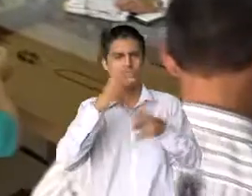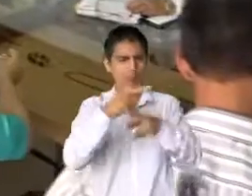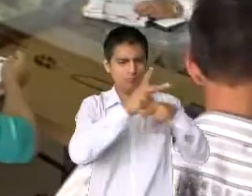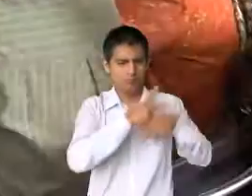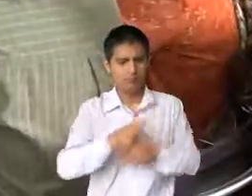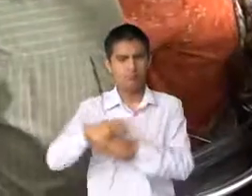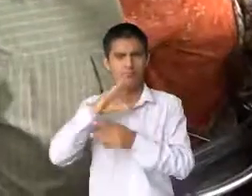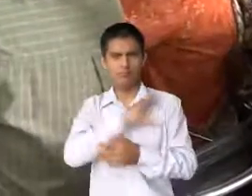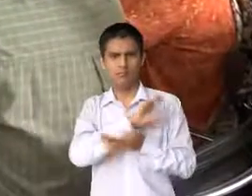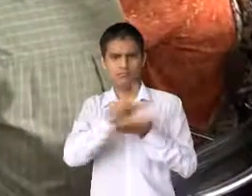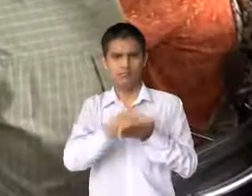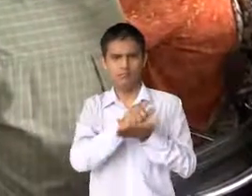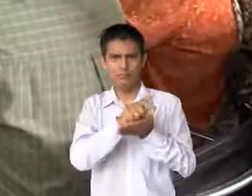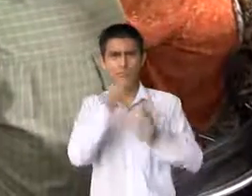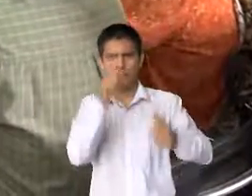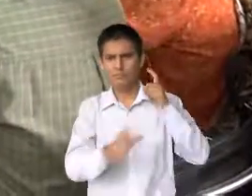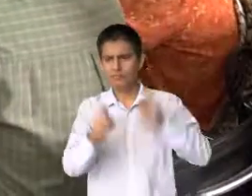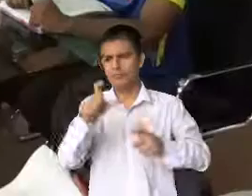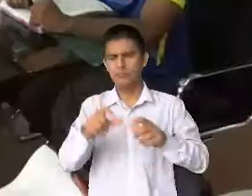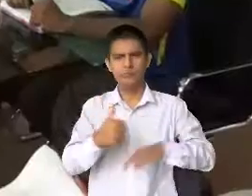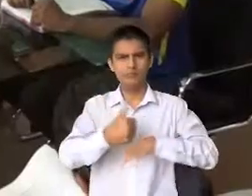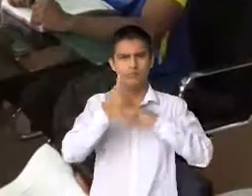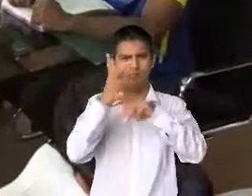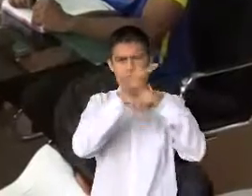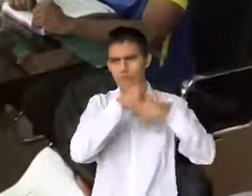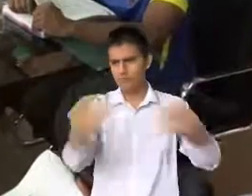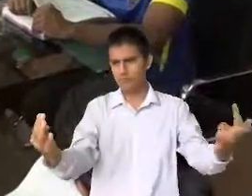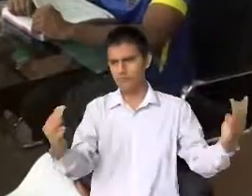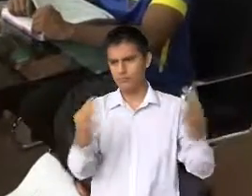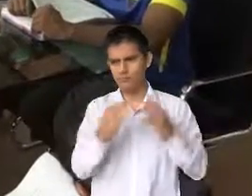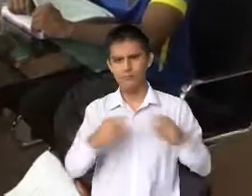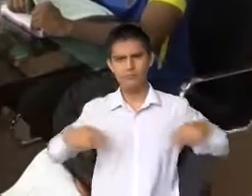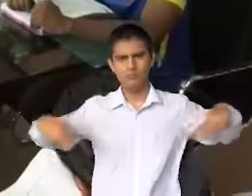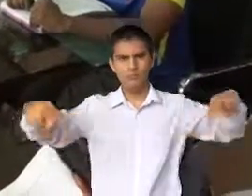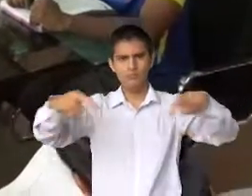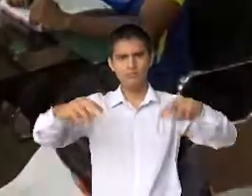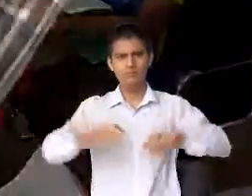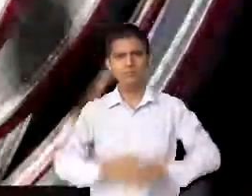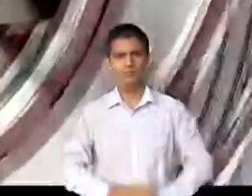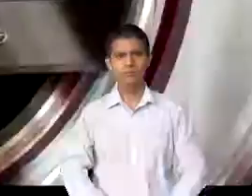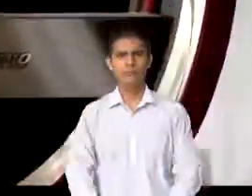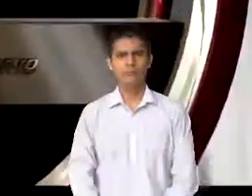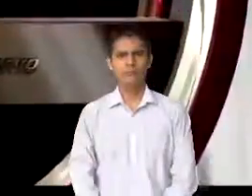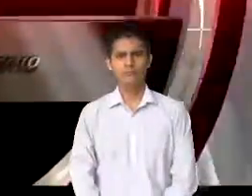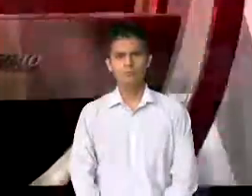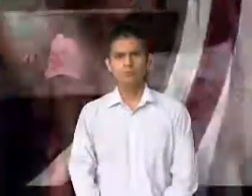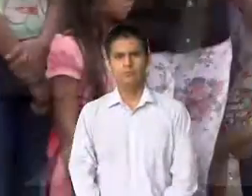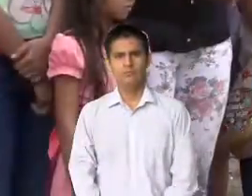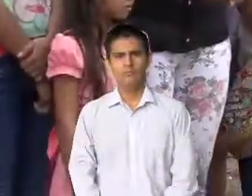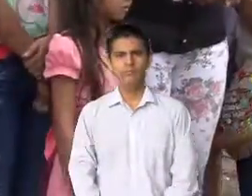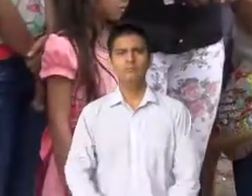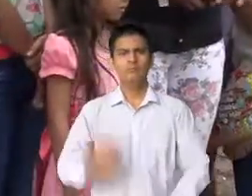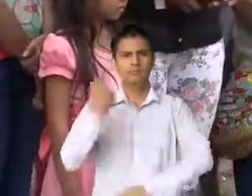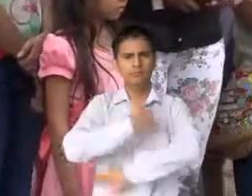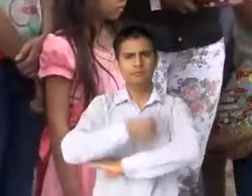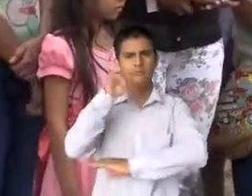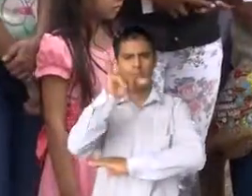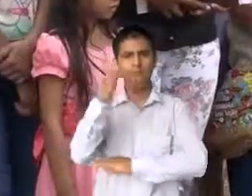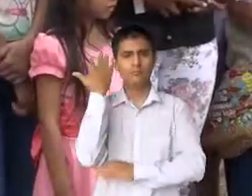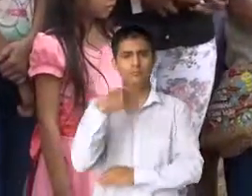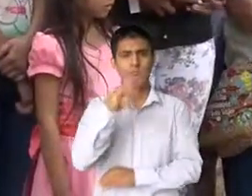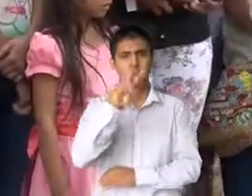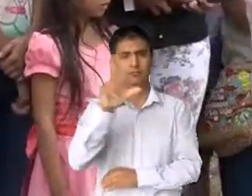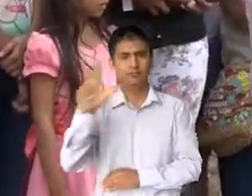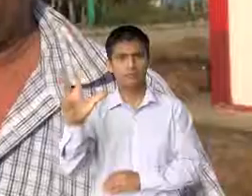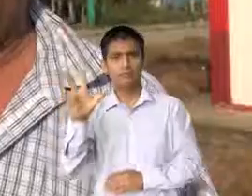Agrio. Asistieron de manera general las y los señores concejales principales. El sábado 23,